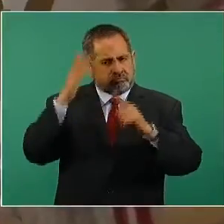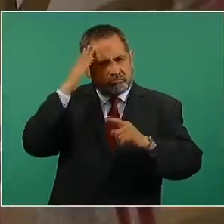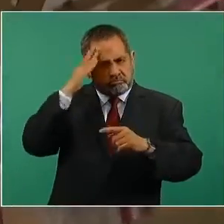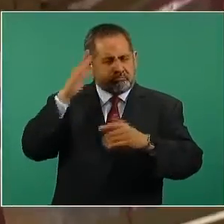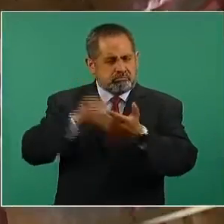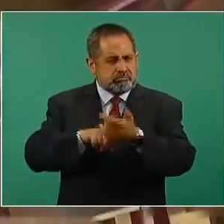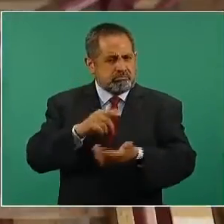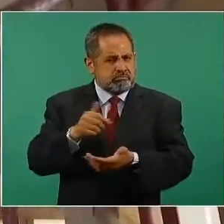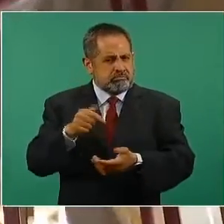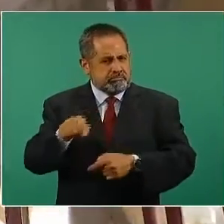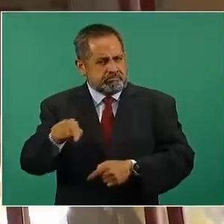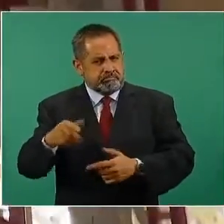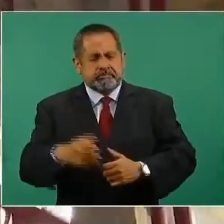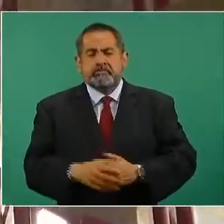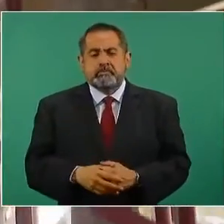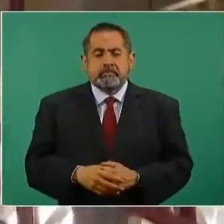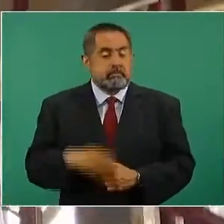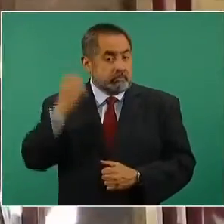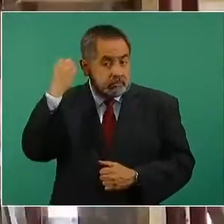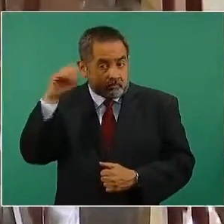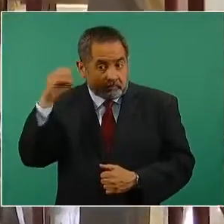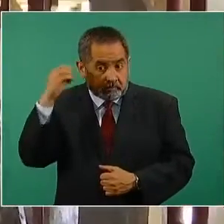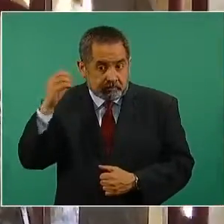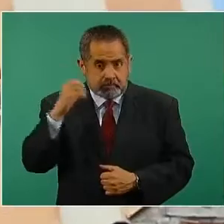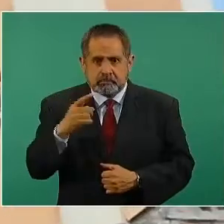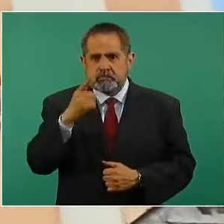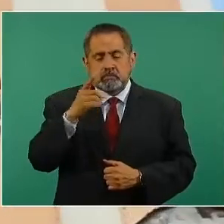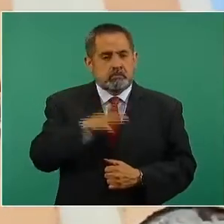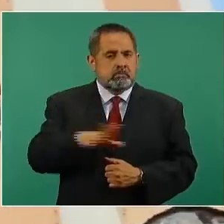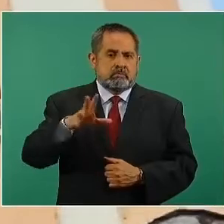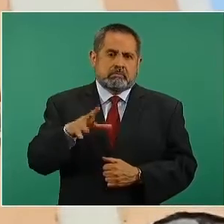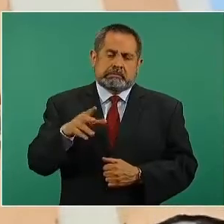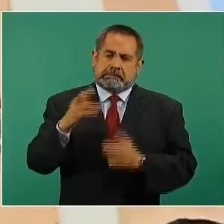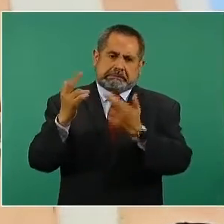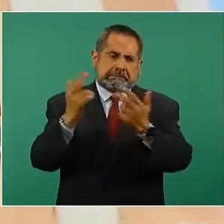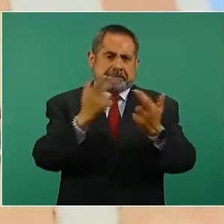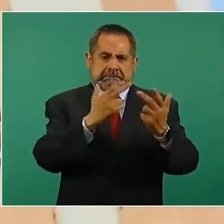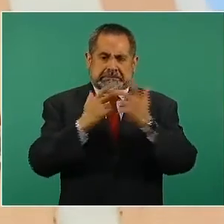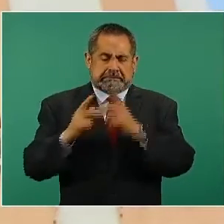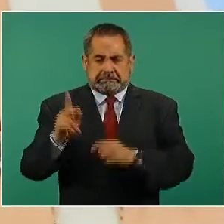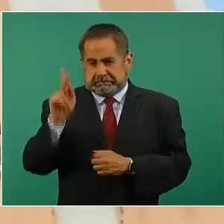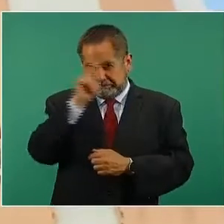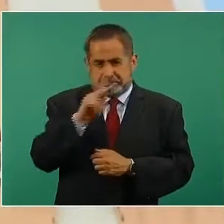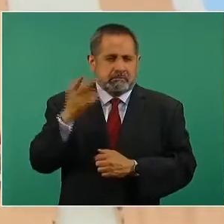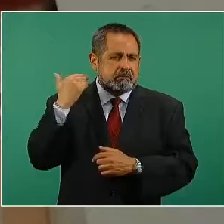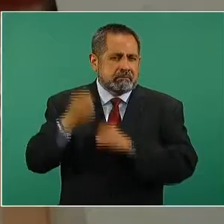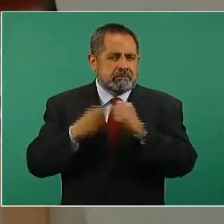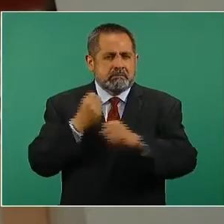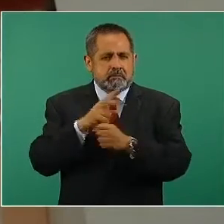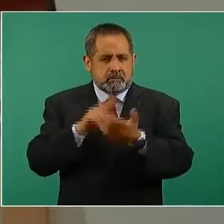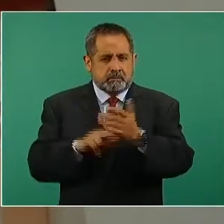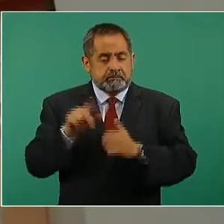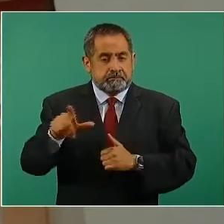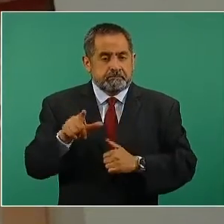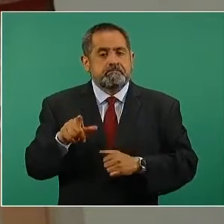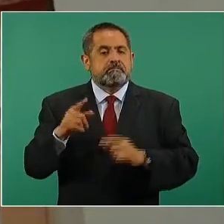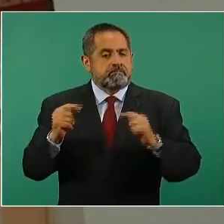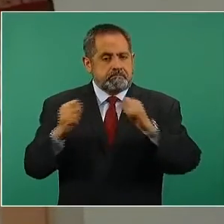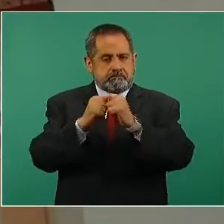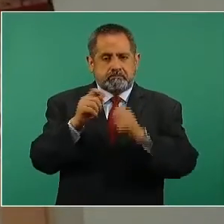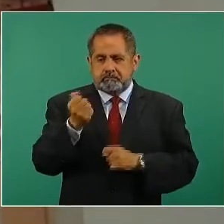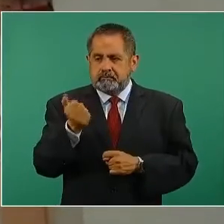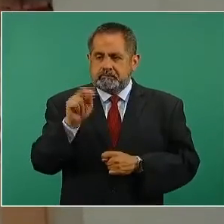municipal. En Oaxaca, uno de los estados más afectados por los sismos de 2017, destaca el templo de